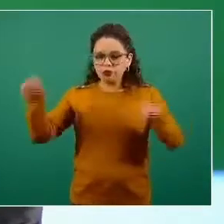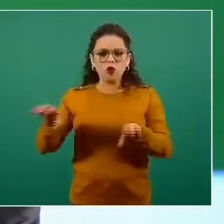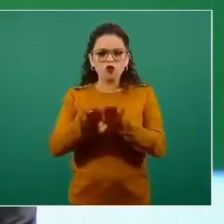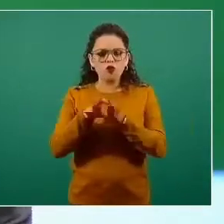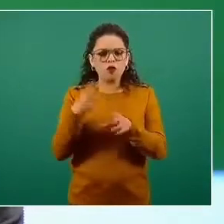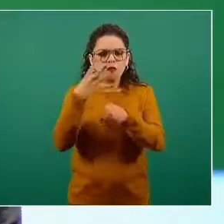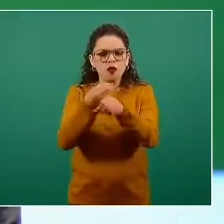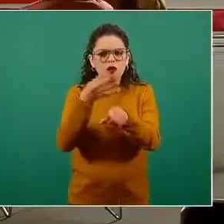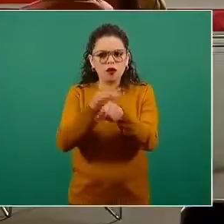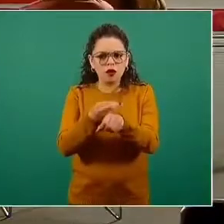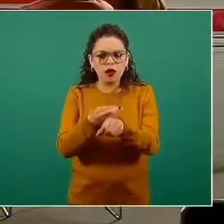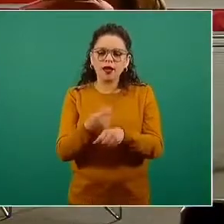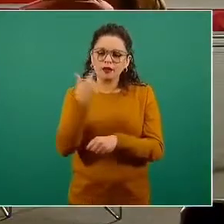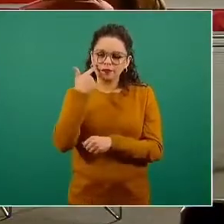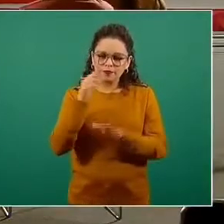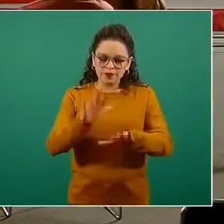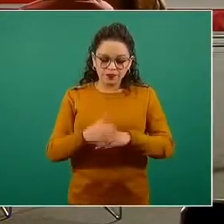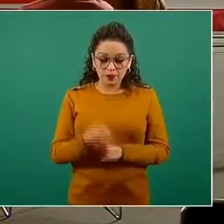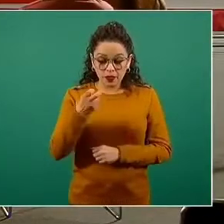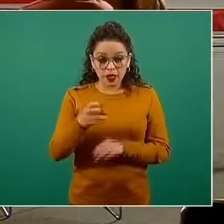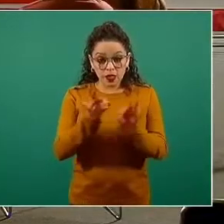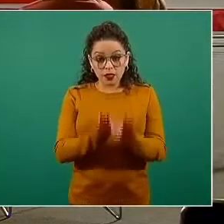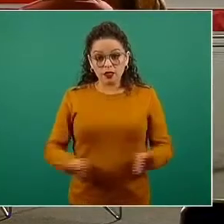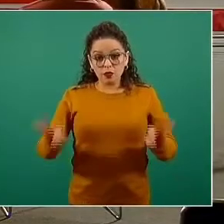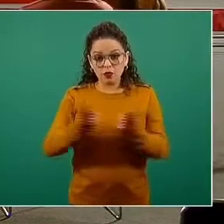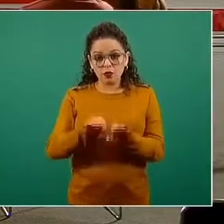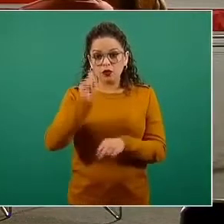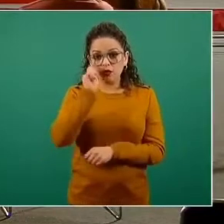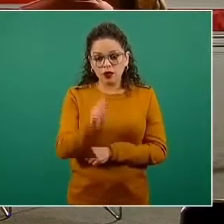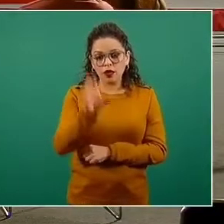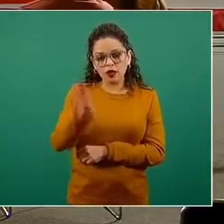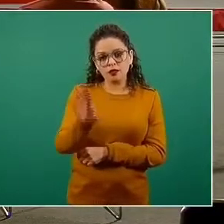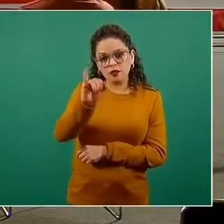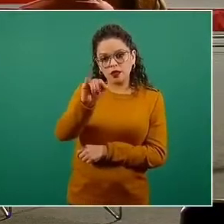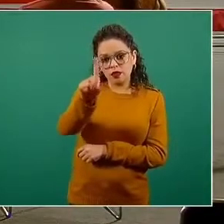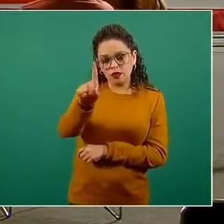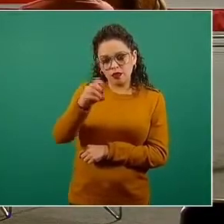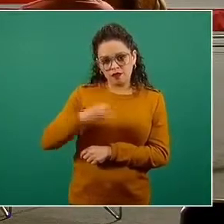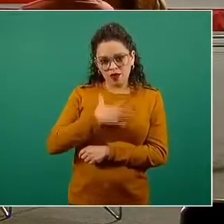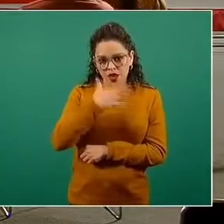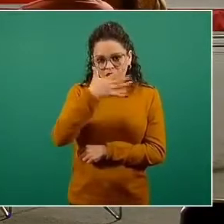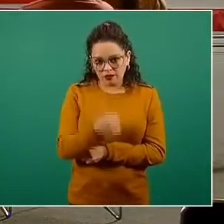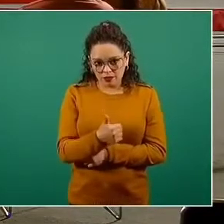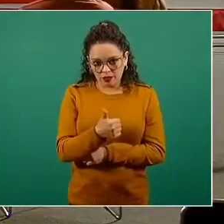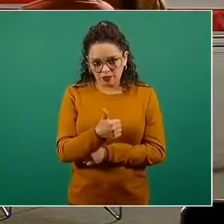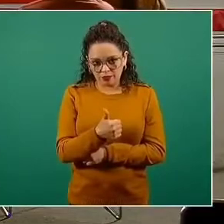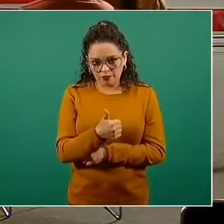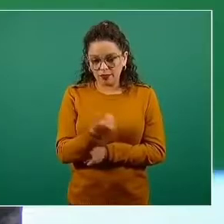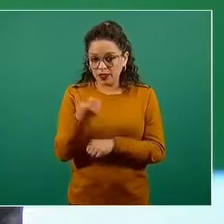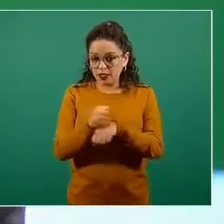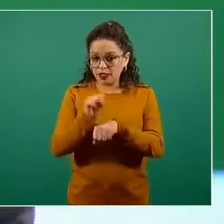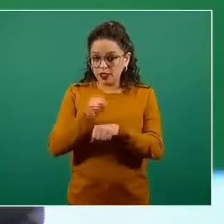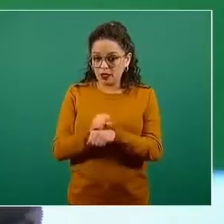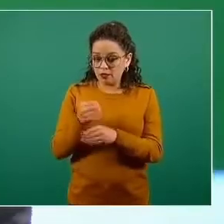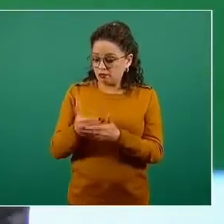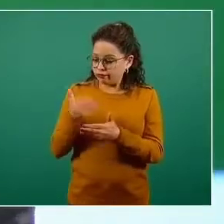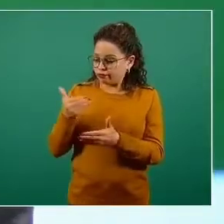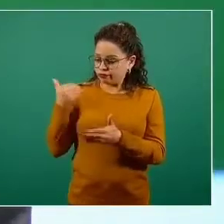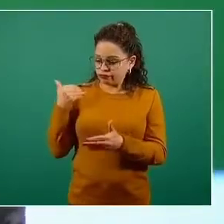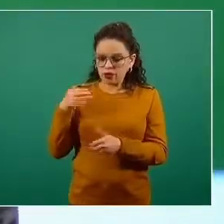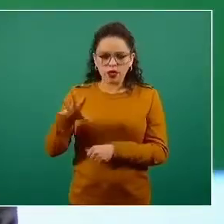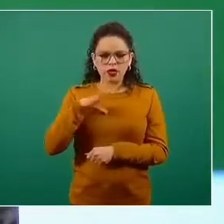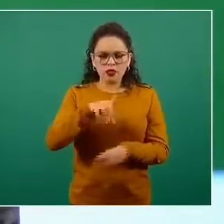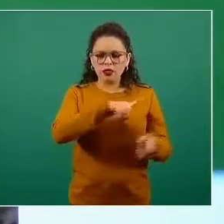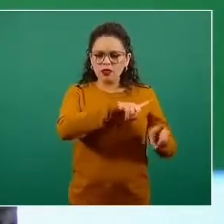prevista. Aquí es donde son fundamentales los centros integradores del bienestar. En semanas previas estuvimos recibiendo